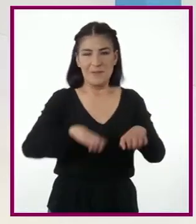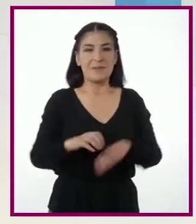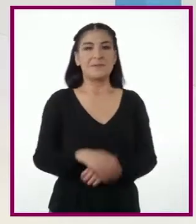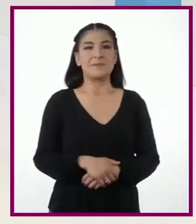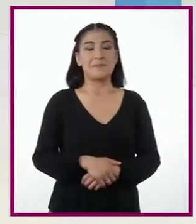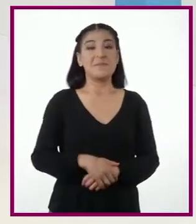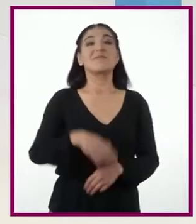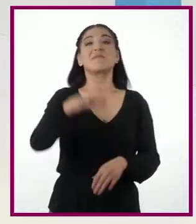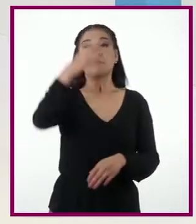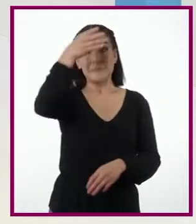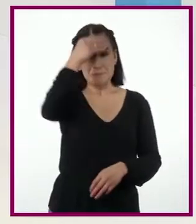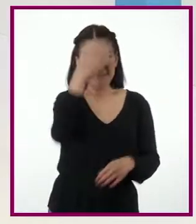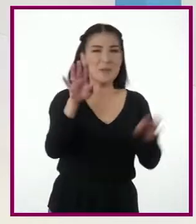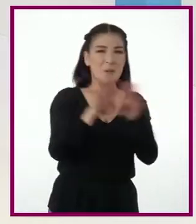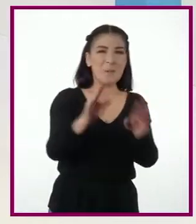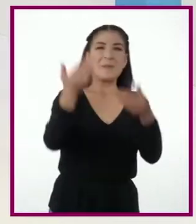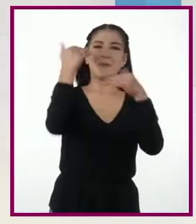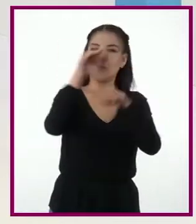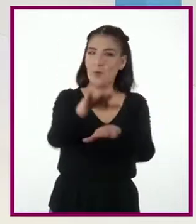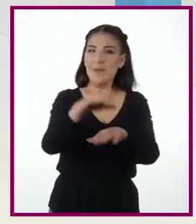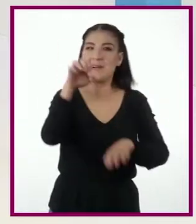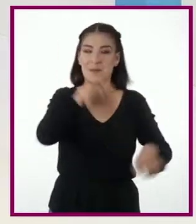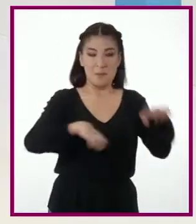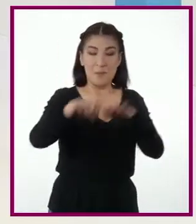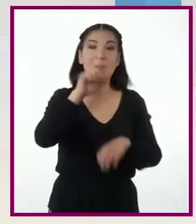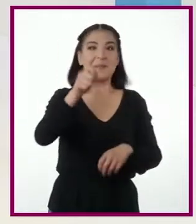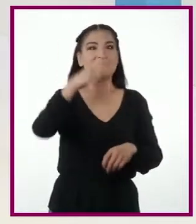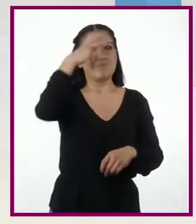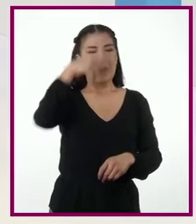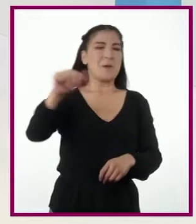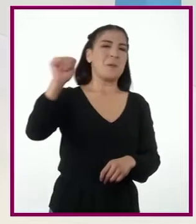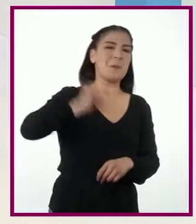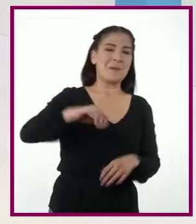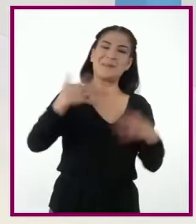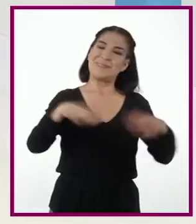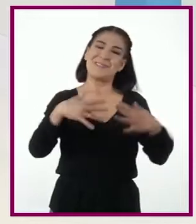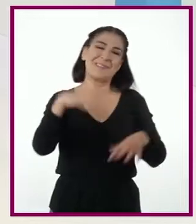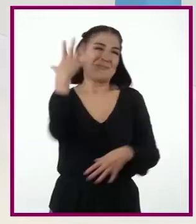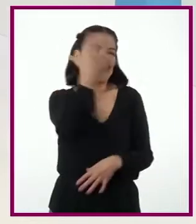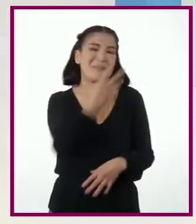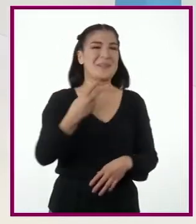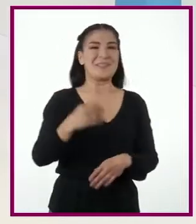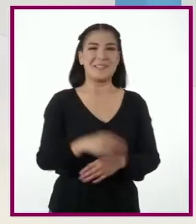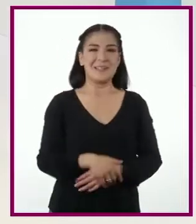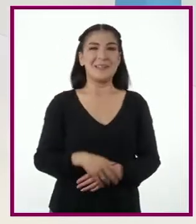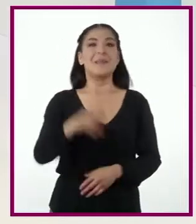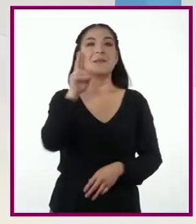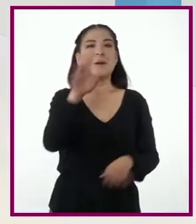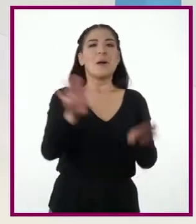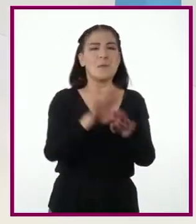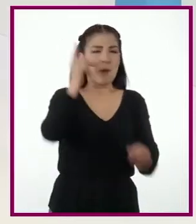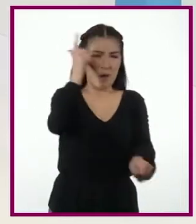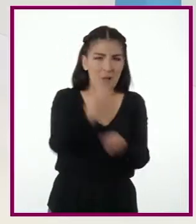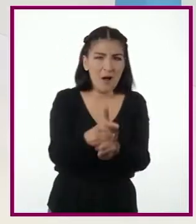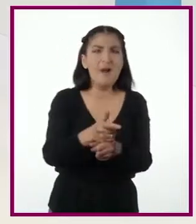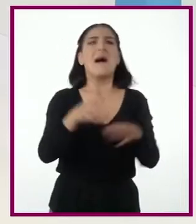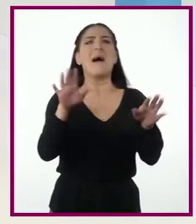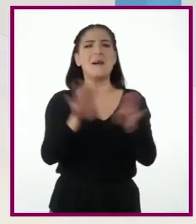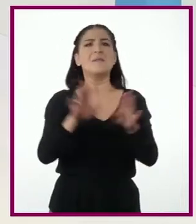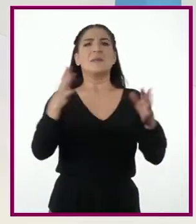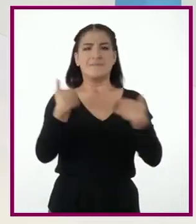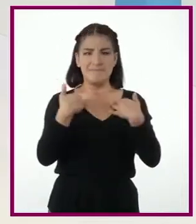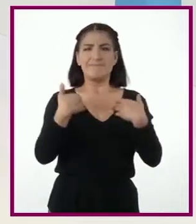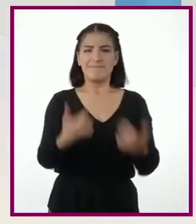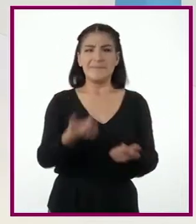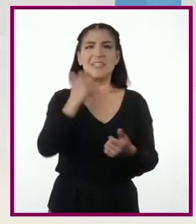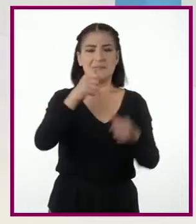acerca de la economía del México Antiguo será toda una aventura. Te darás cuenta que algunas de esas